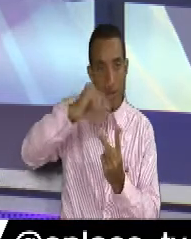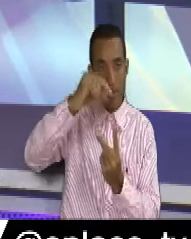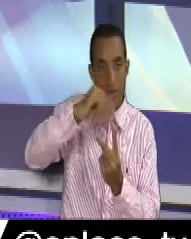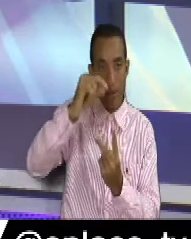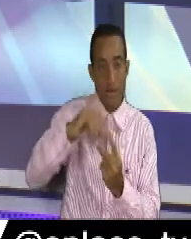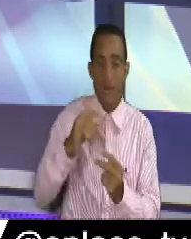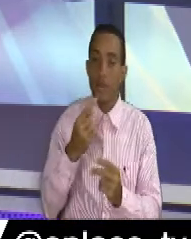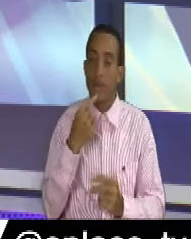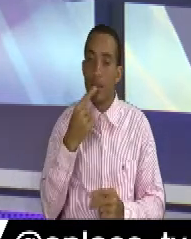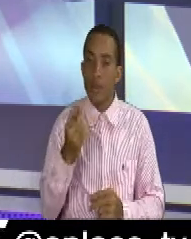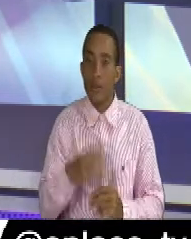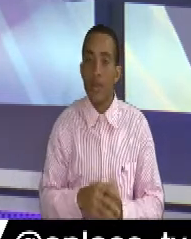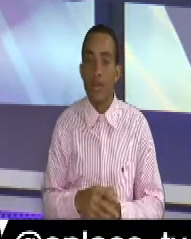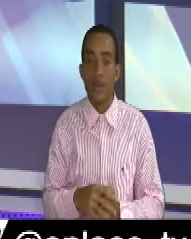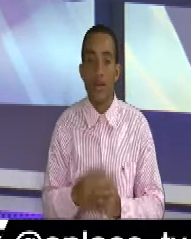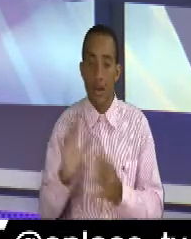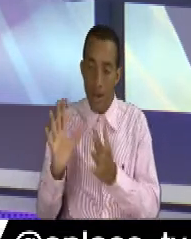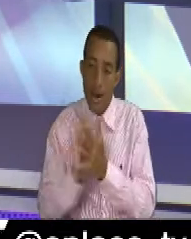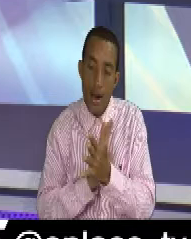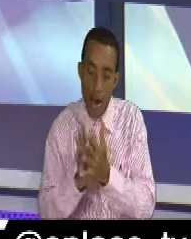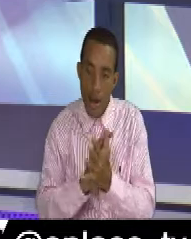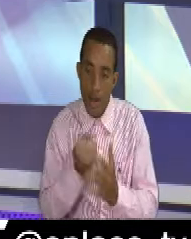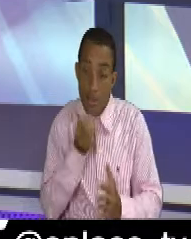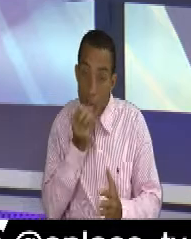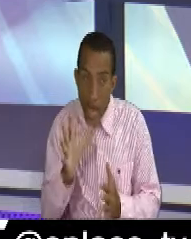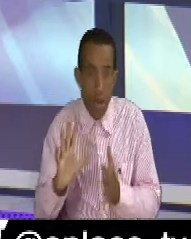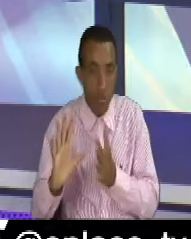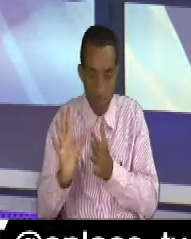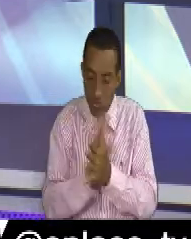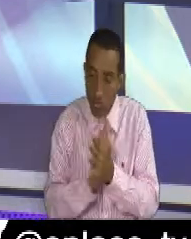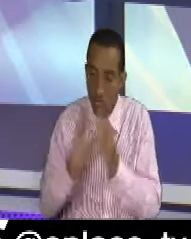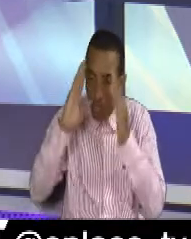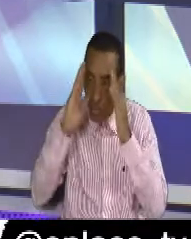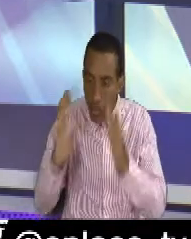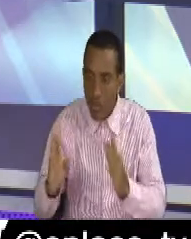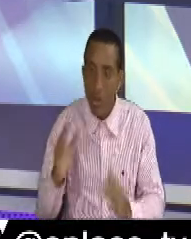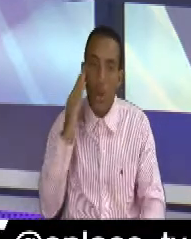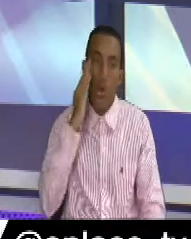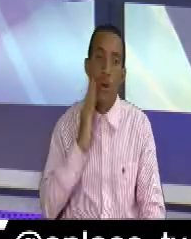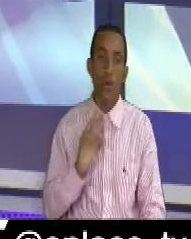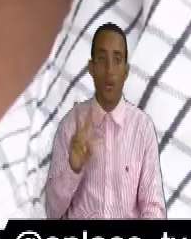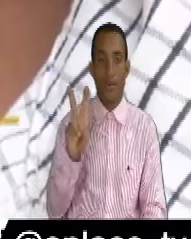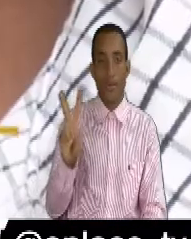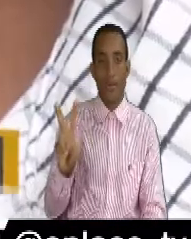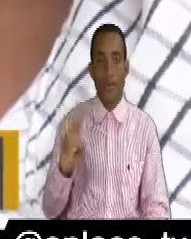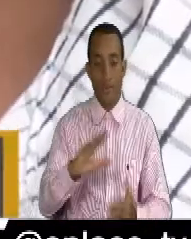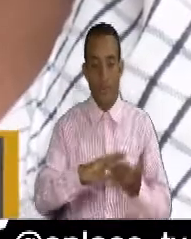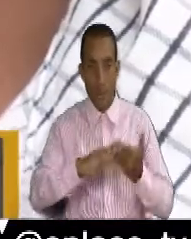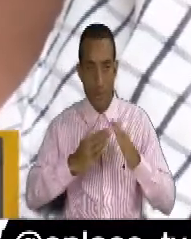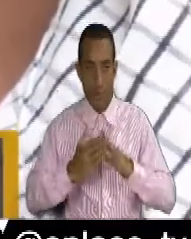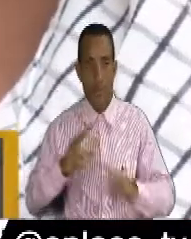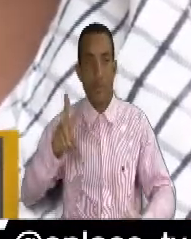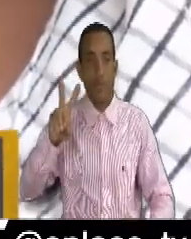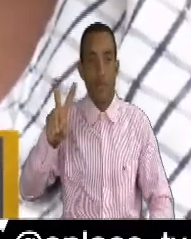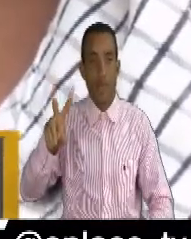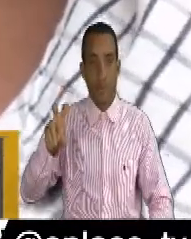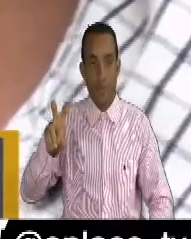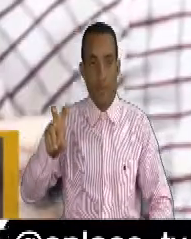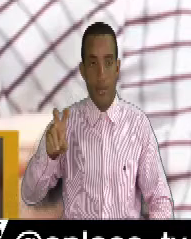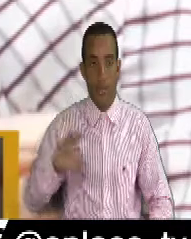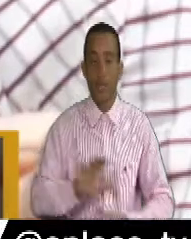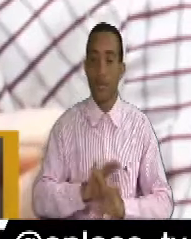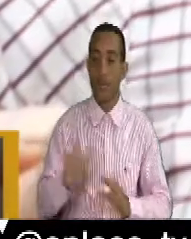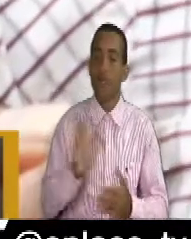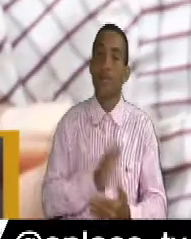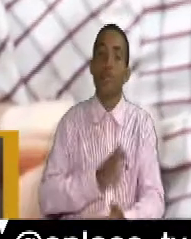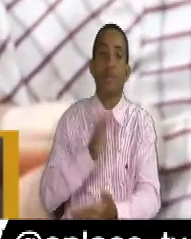presunta agresión física por parte de uniformados a dos jóvenes de la Comuna 7. Los jóvenes afectados en la presunta agresión llegaron